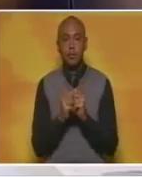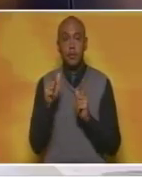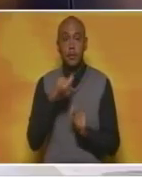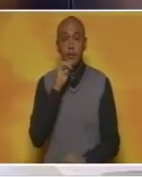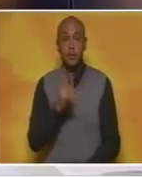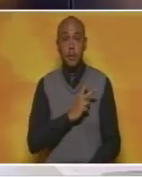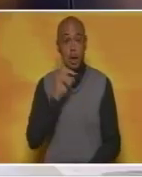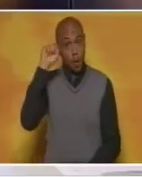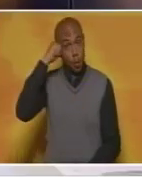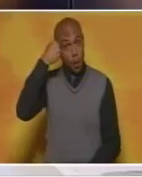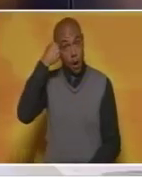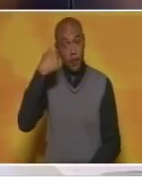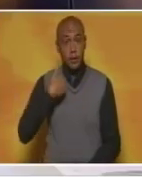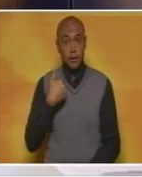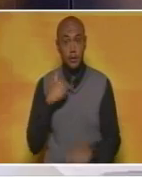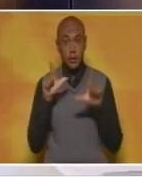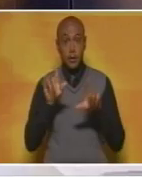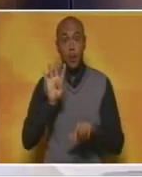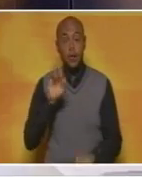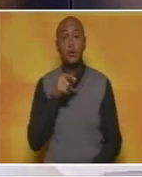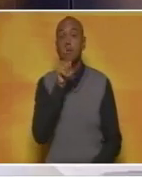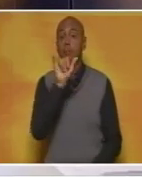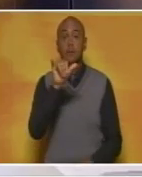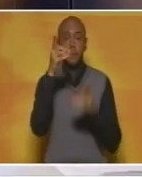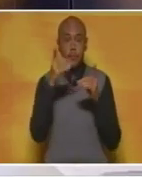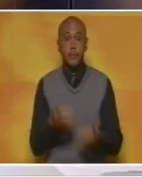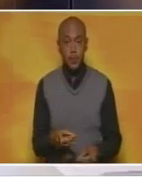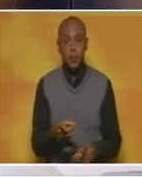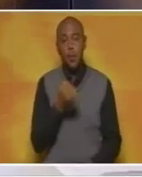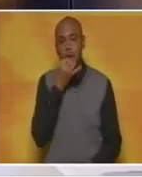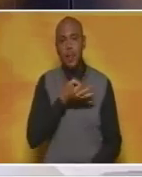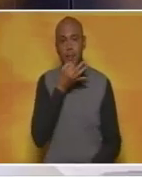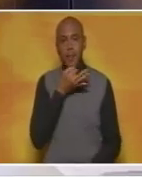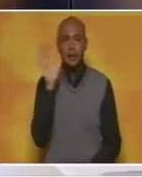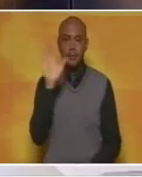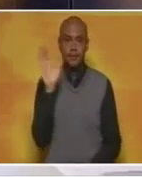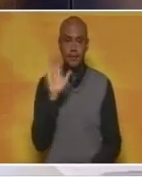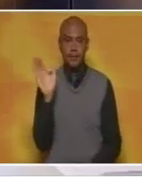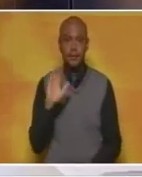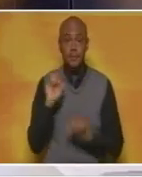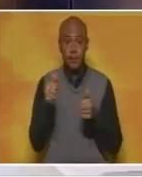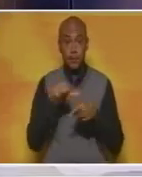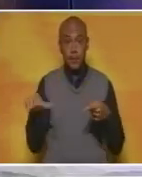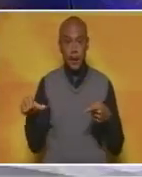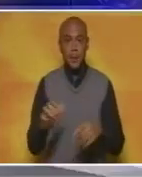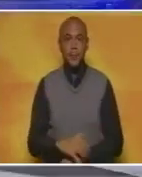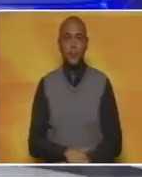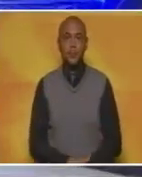Venevisión. Recuerden, Noticiero Venevisión, Canal 4 reporta. Ustedes deciden. A todos, muy buenas tardes. Feliz inicio de semana.